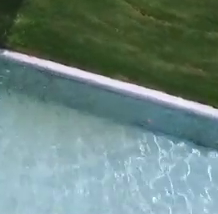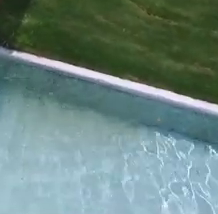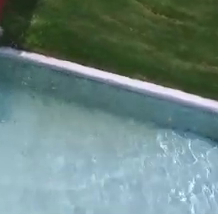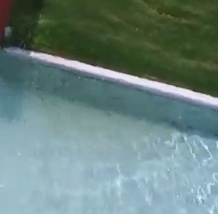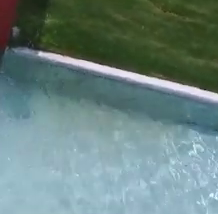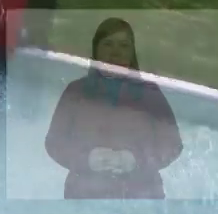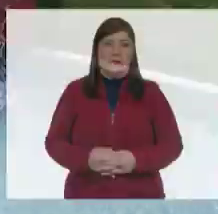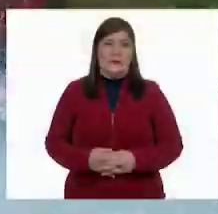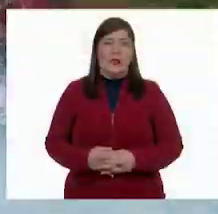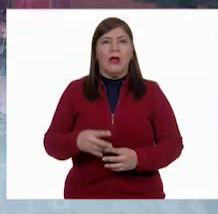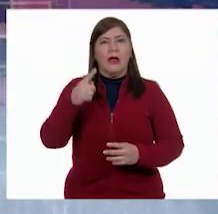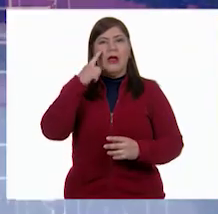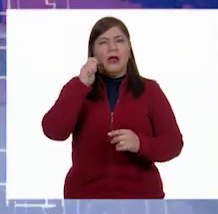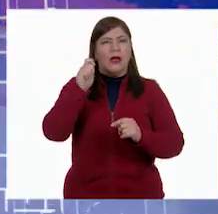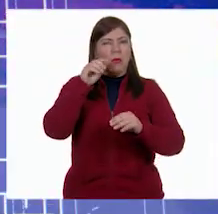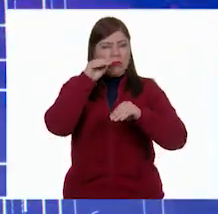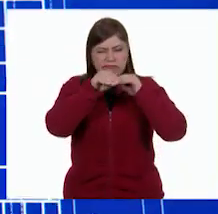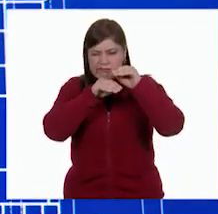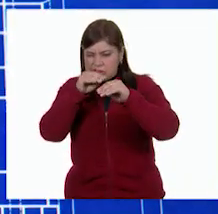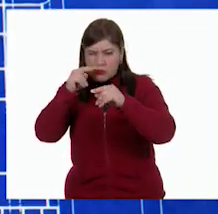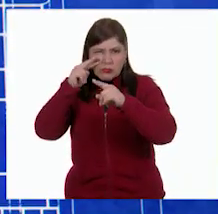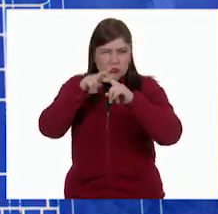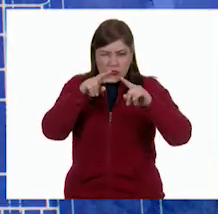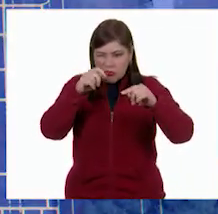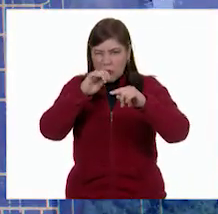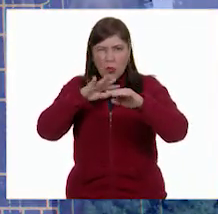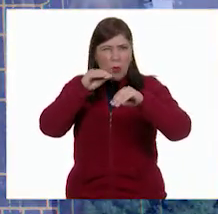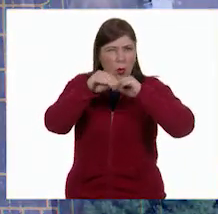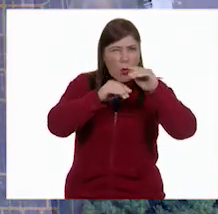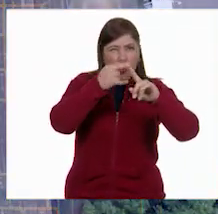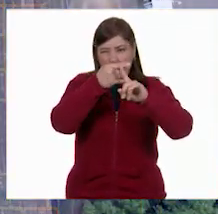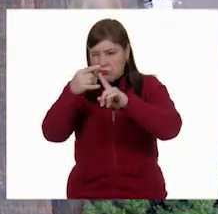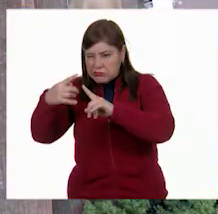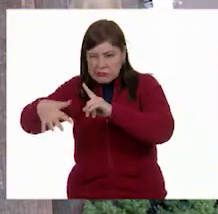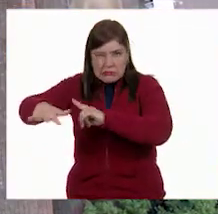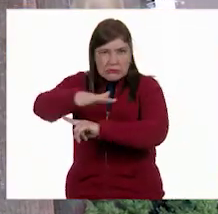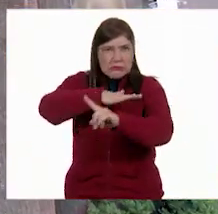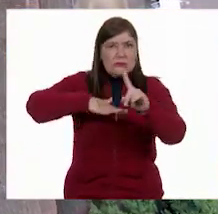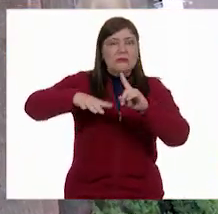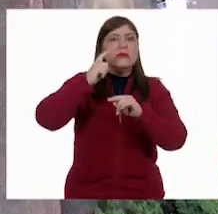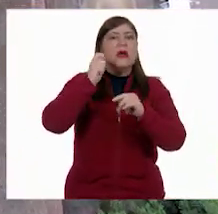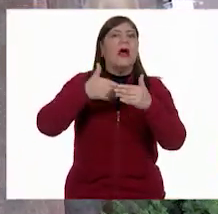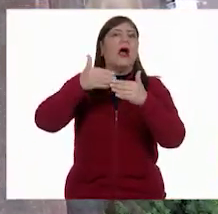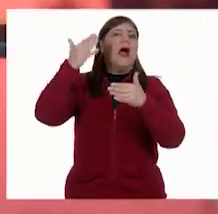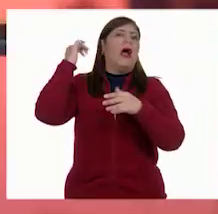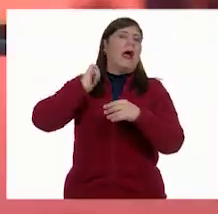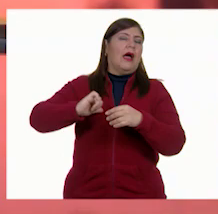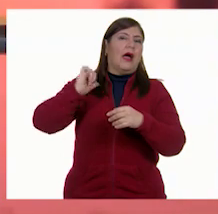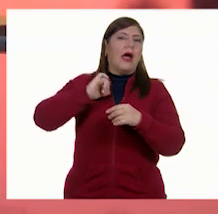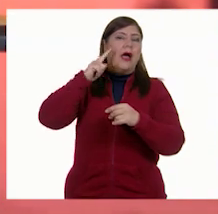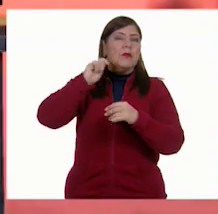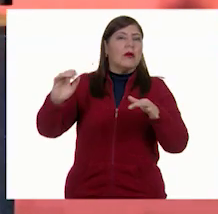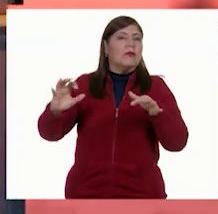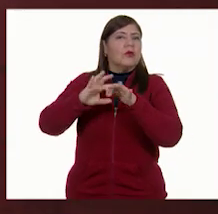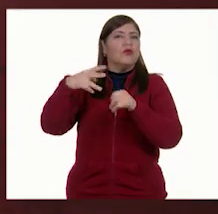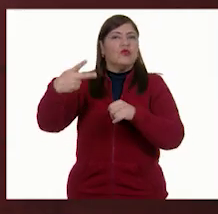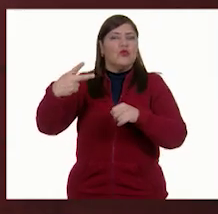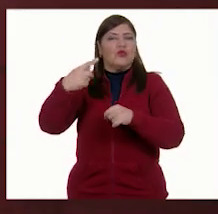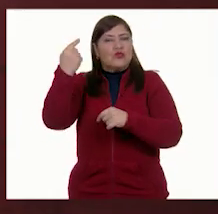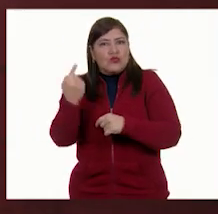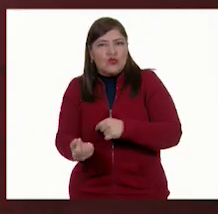La geometría poética de sus coloridos diseños parecen derivar de un historial que parte desde su infancia.